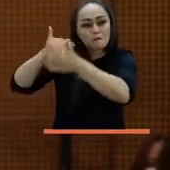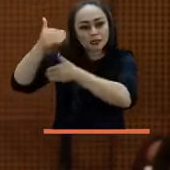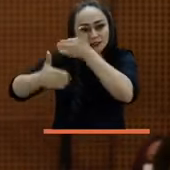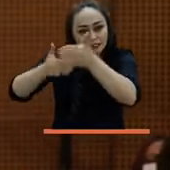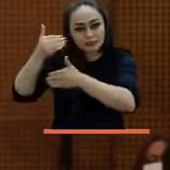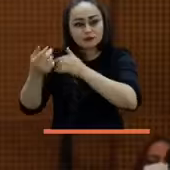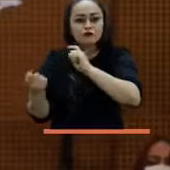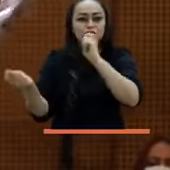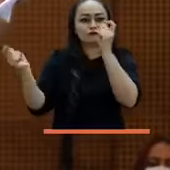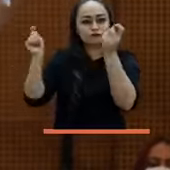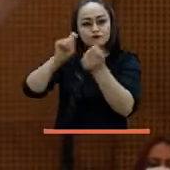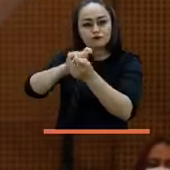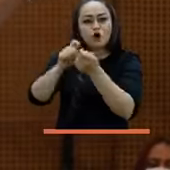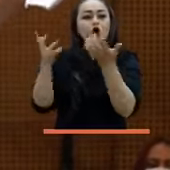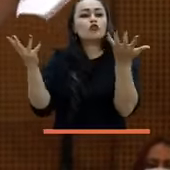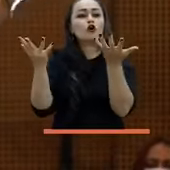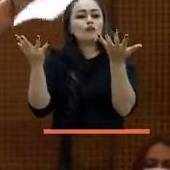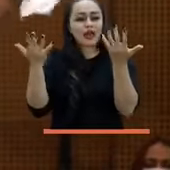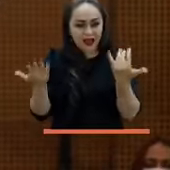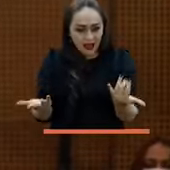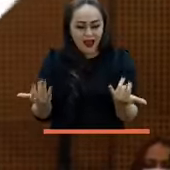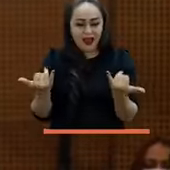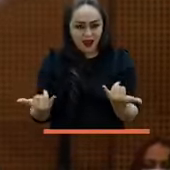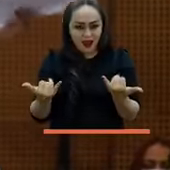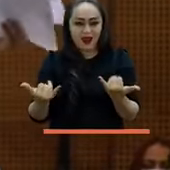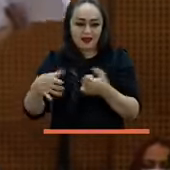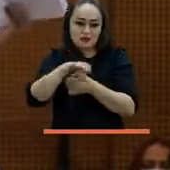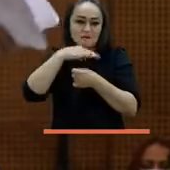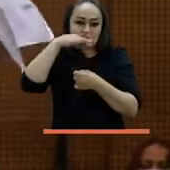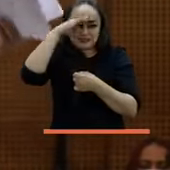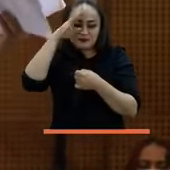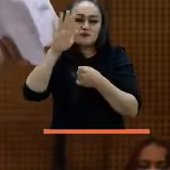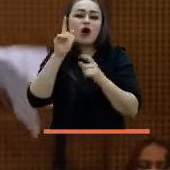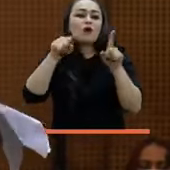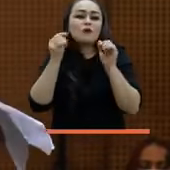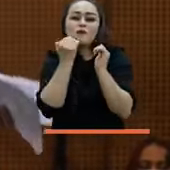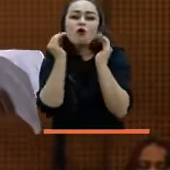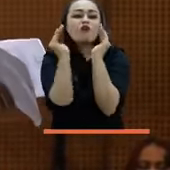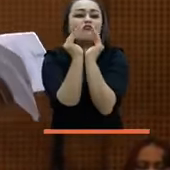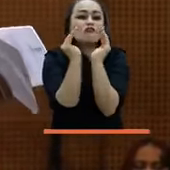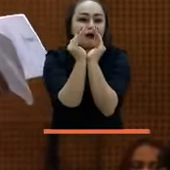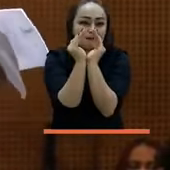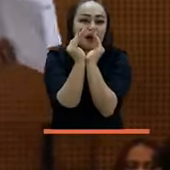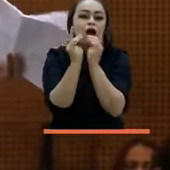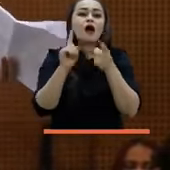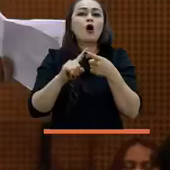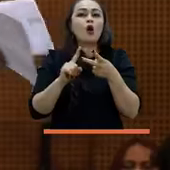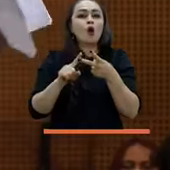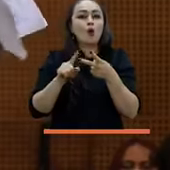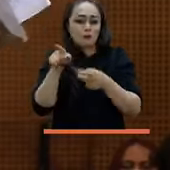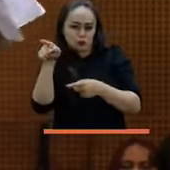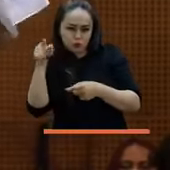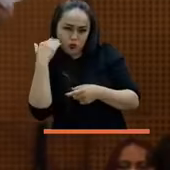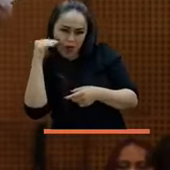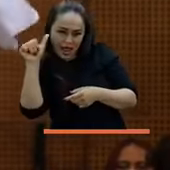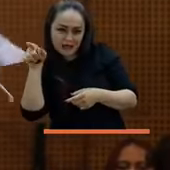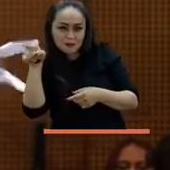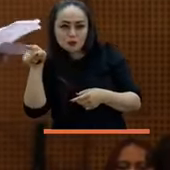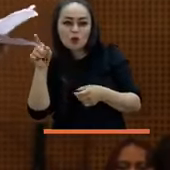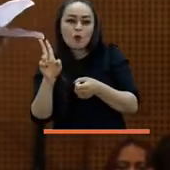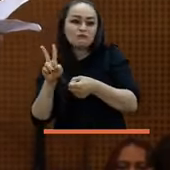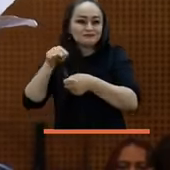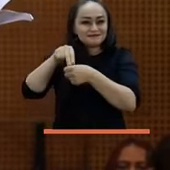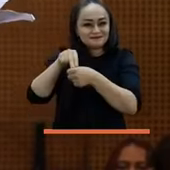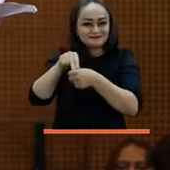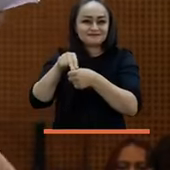desde con fama pero además por ejemplo marea desde la experiencia como indígena así como como ustedes podrían